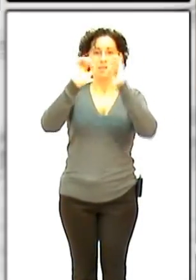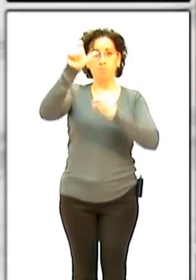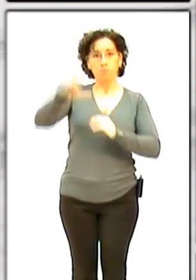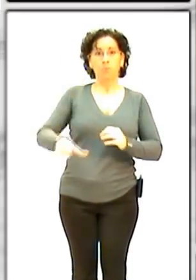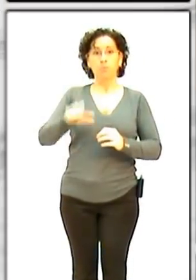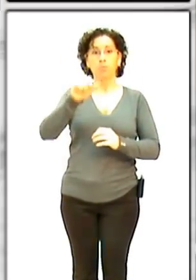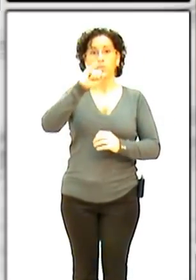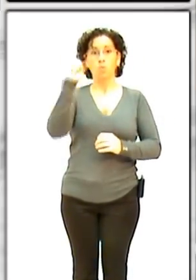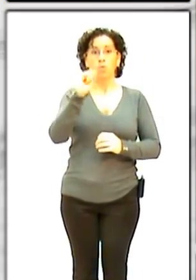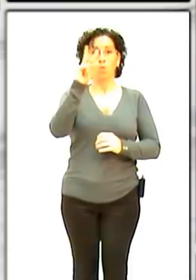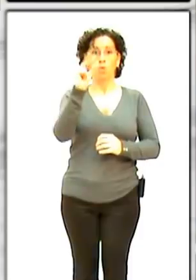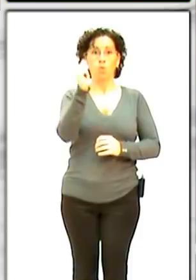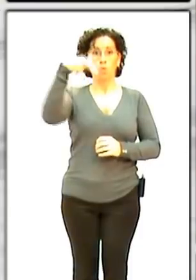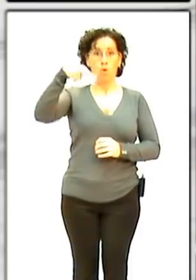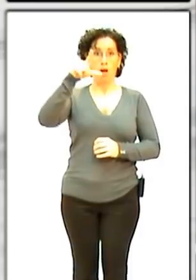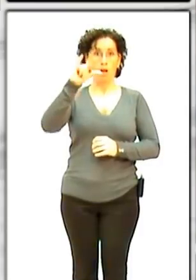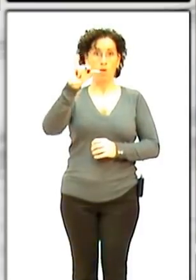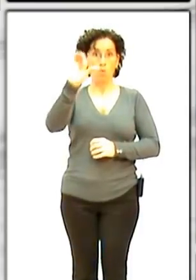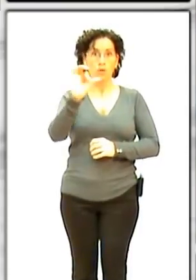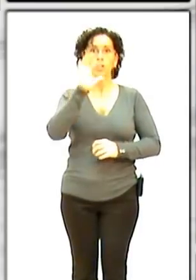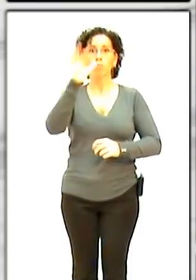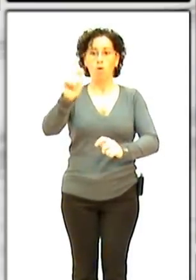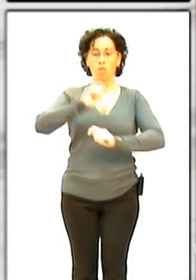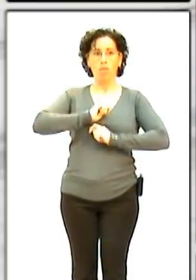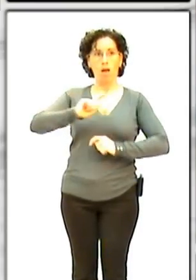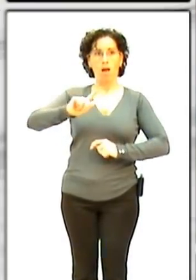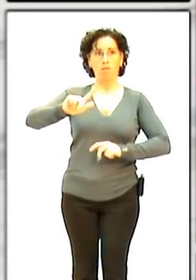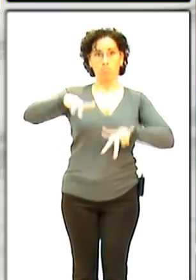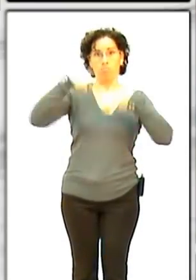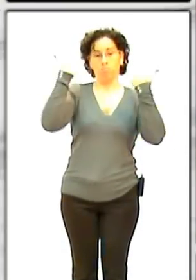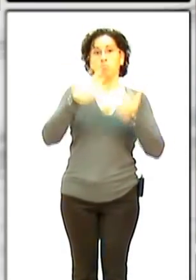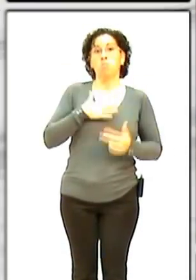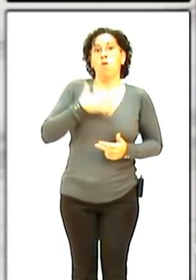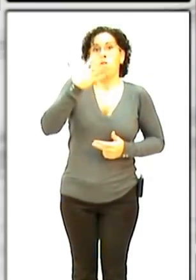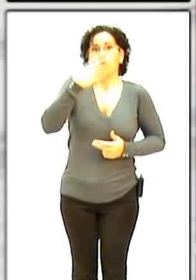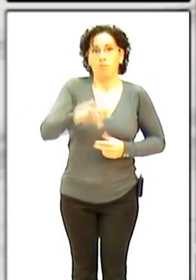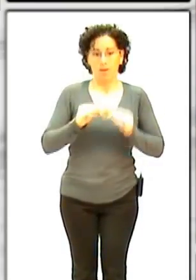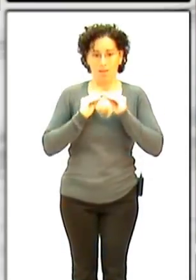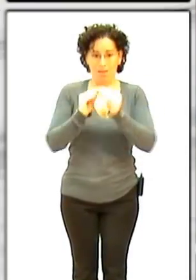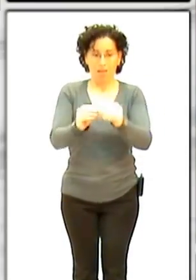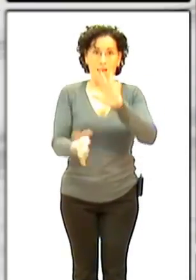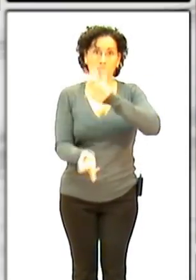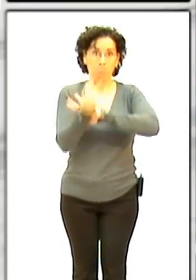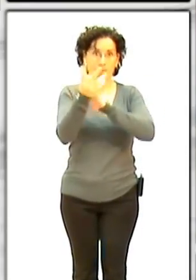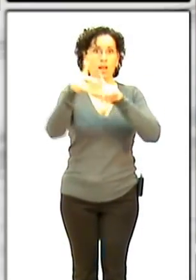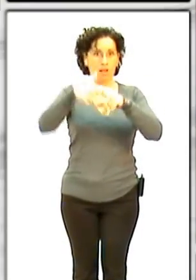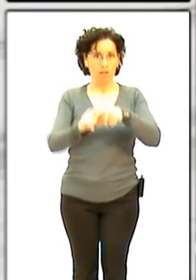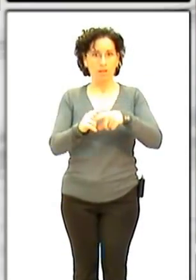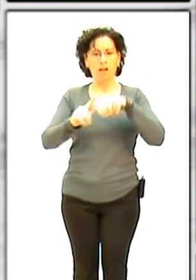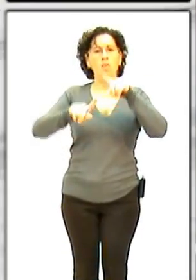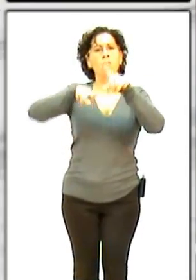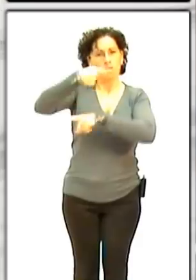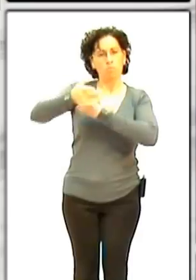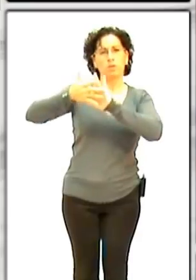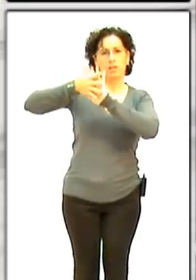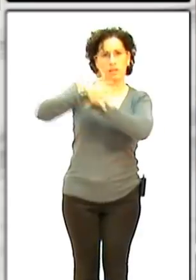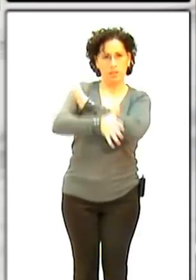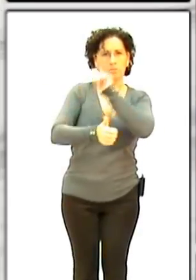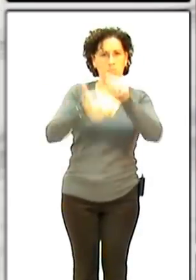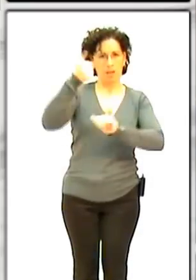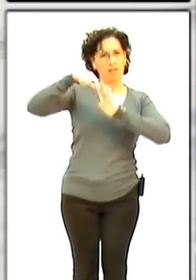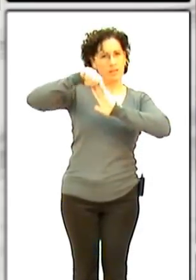por habernos permitido y tener la suerte de realizar esta aplicación, que hablaremos un poco más adelante de